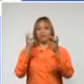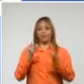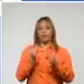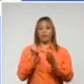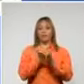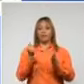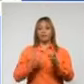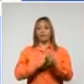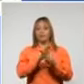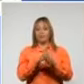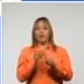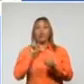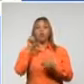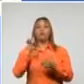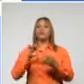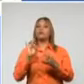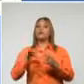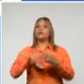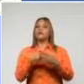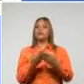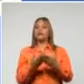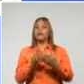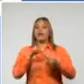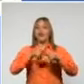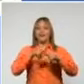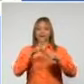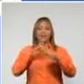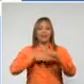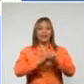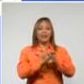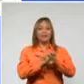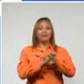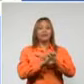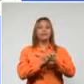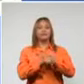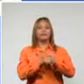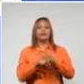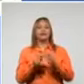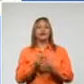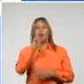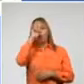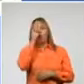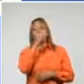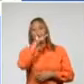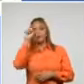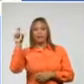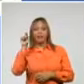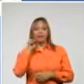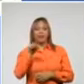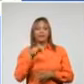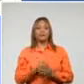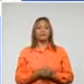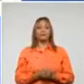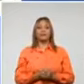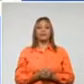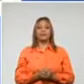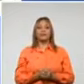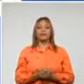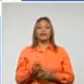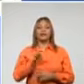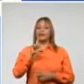días, pues Habana del Este, el área Mario Muñoz en Habana del Este, el Pulido Humarán en La